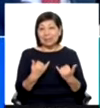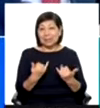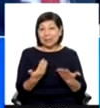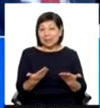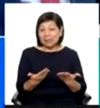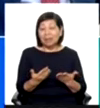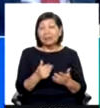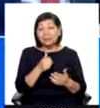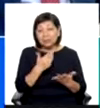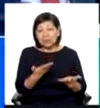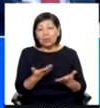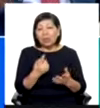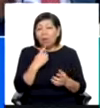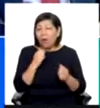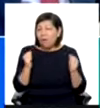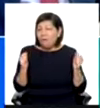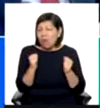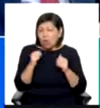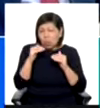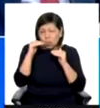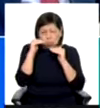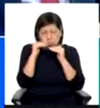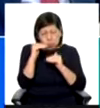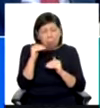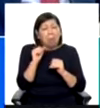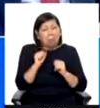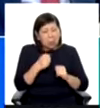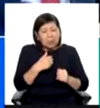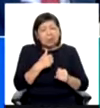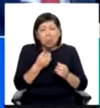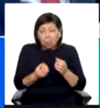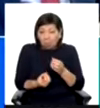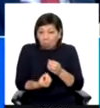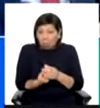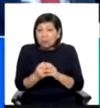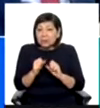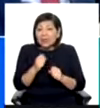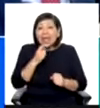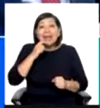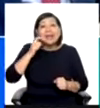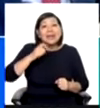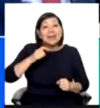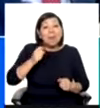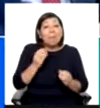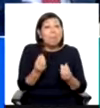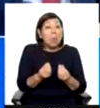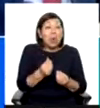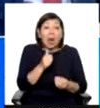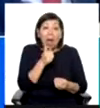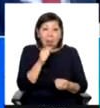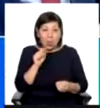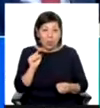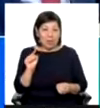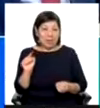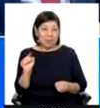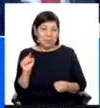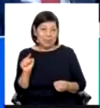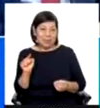son tolerantes a las heladas, que es uno de los grandes problemas que se tiene en el sur, y que necesitan poca agua.